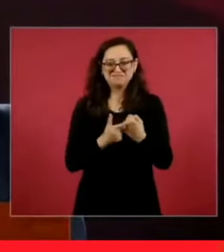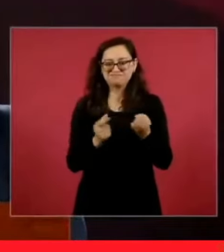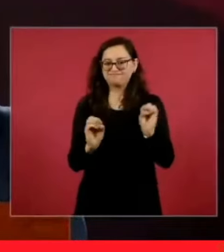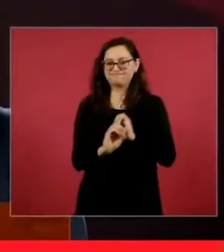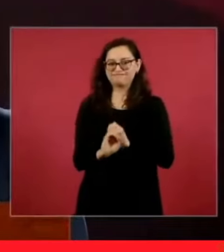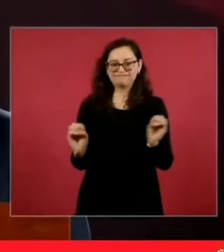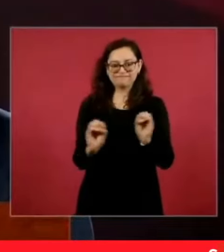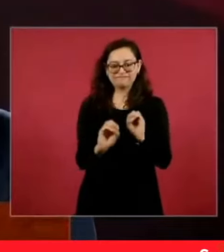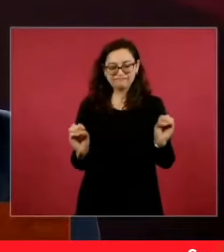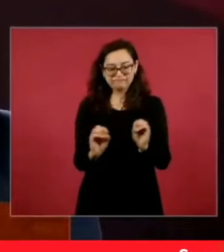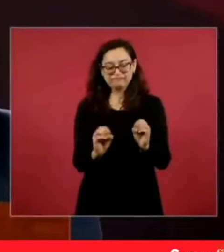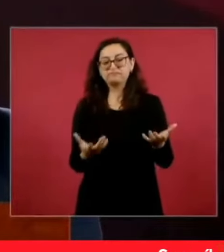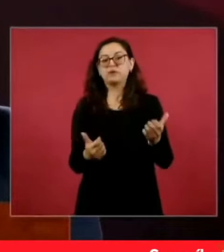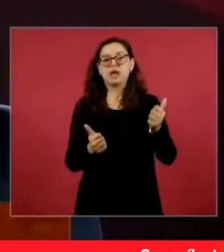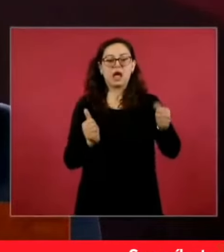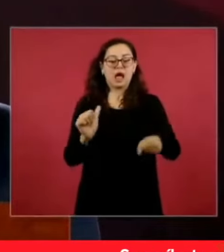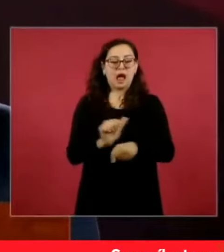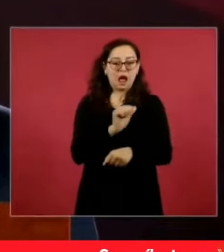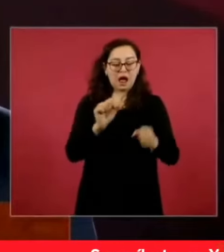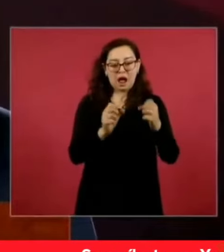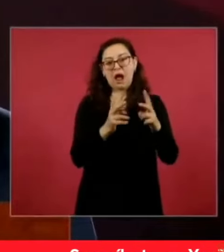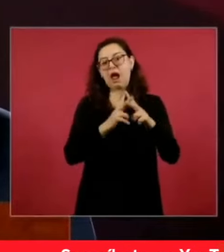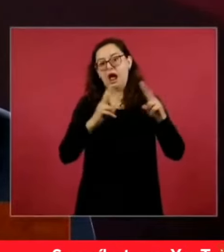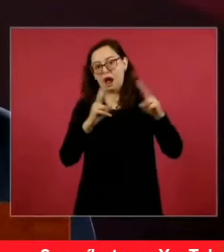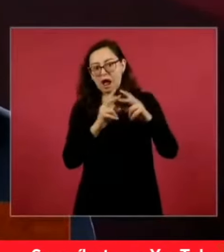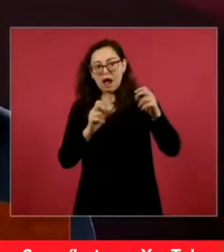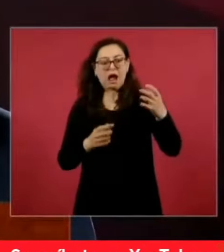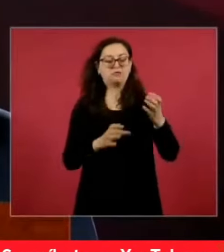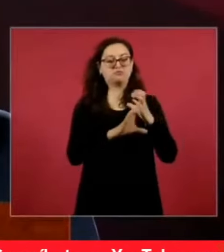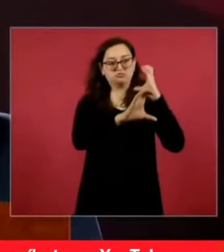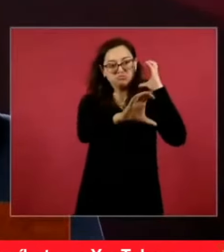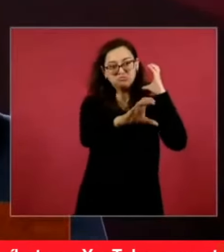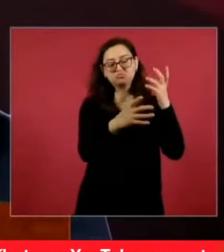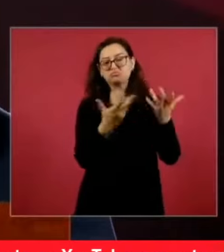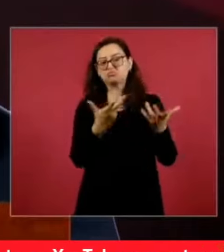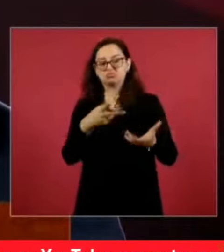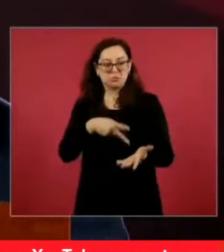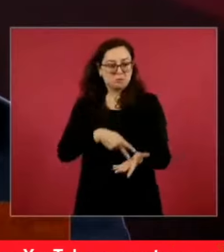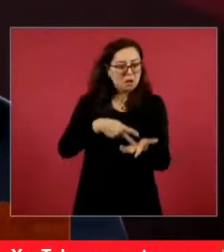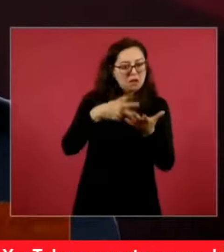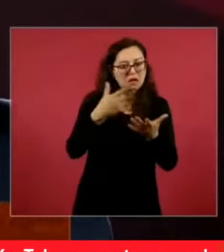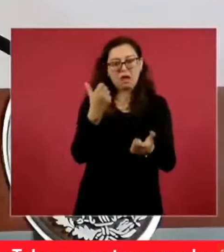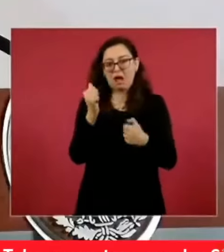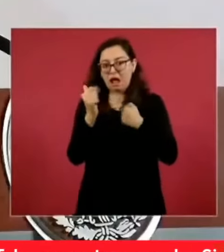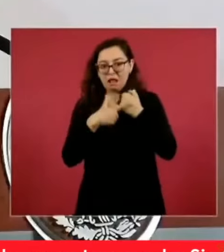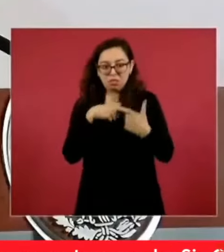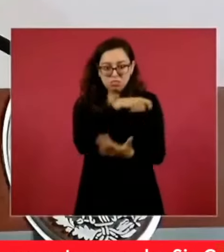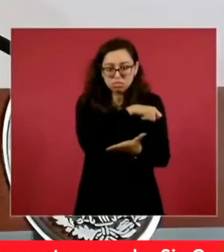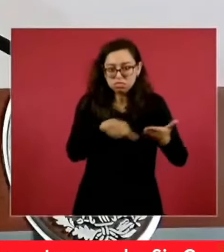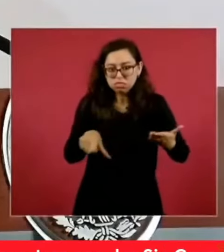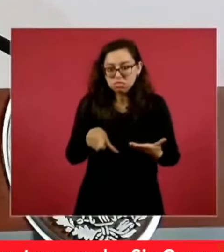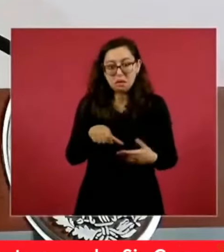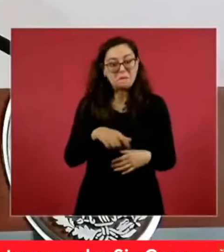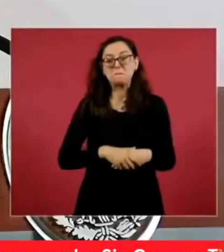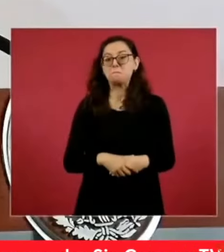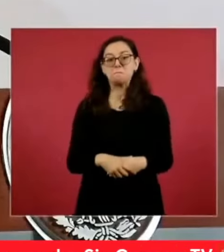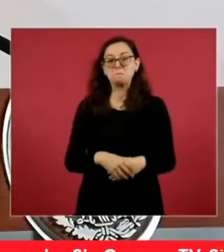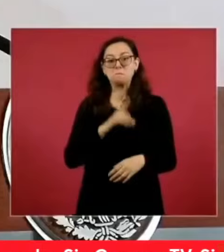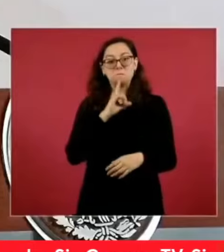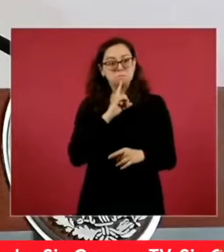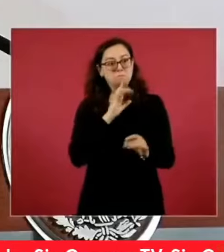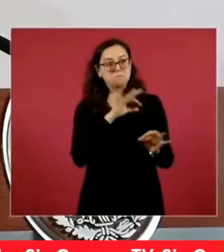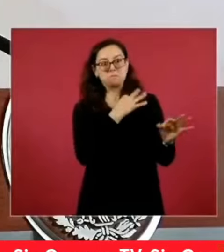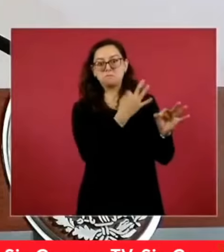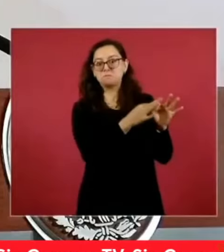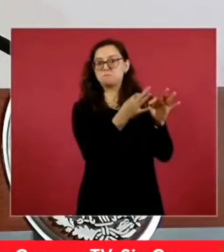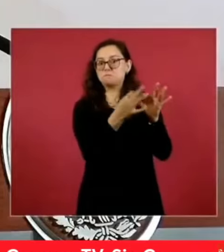no in movilizamos ni vehículos ni básculas ni instrumentos ni cilindros pasando ahora al tema de la canasta básica